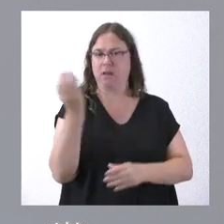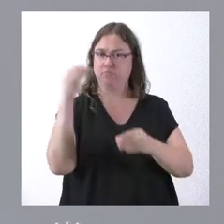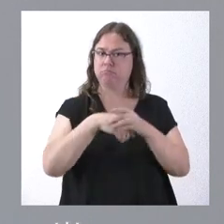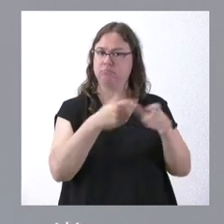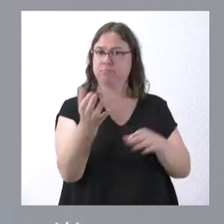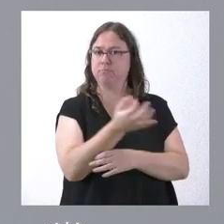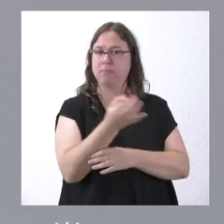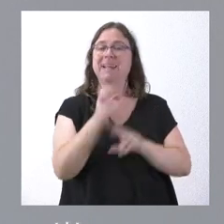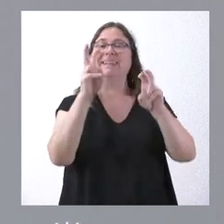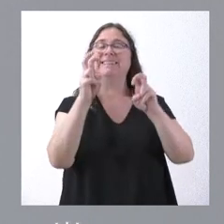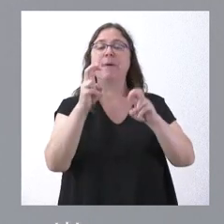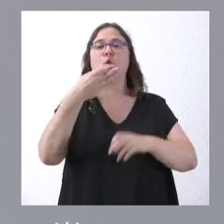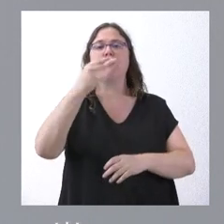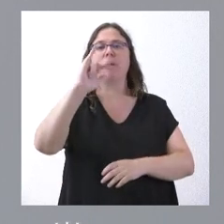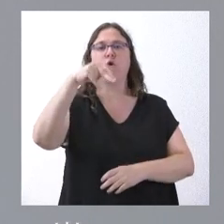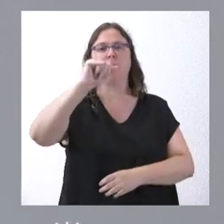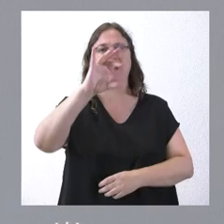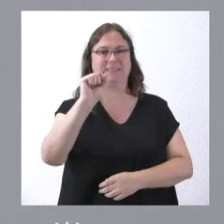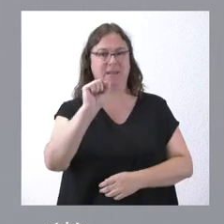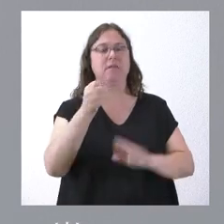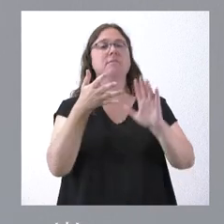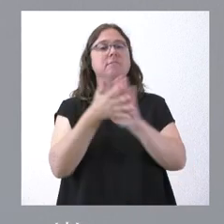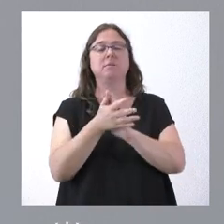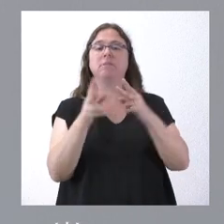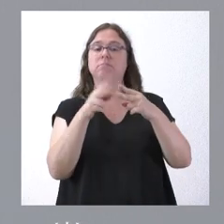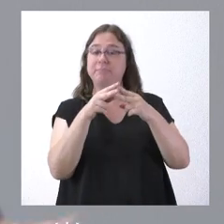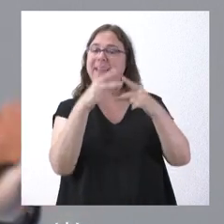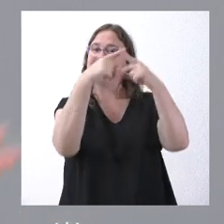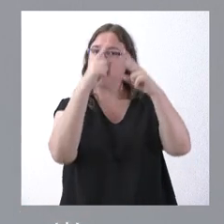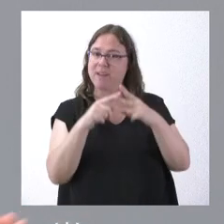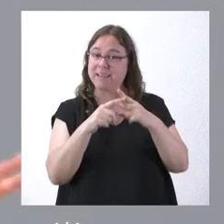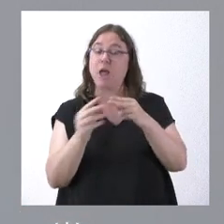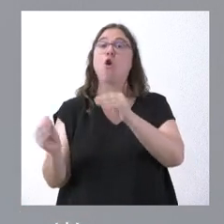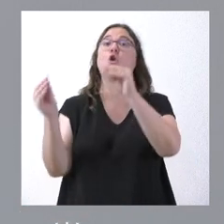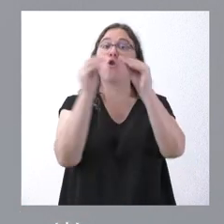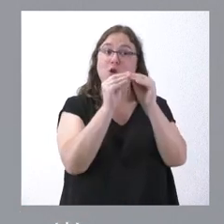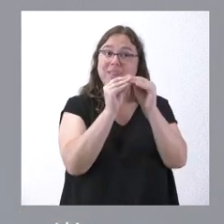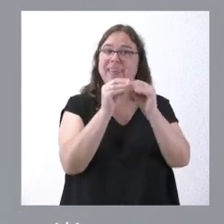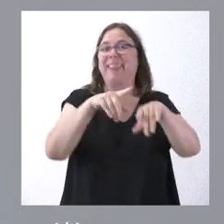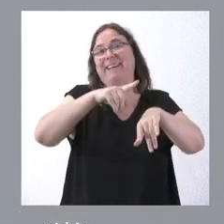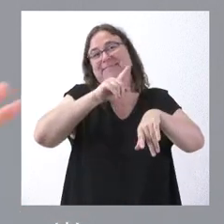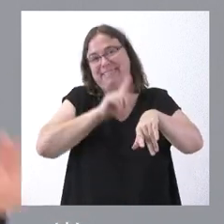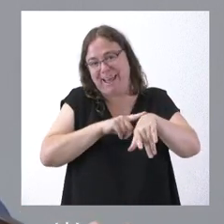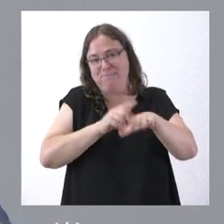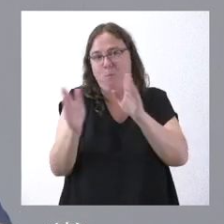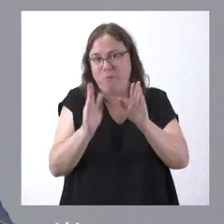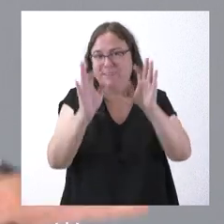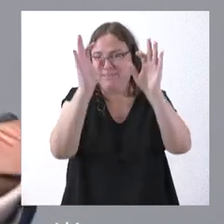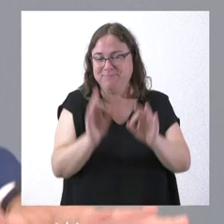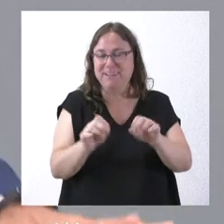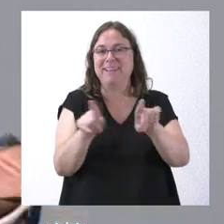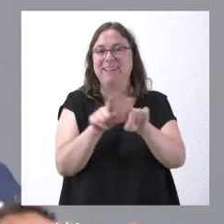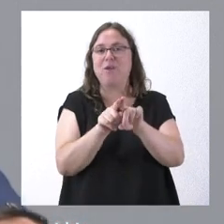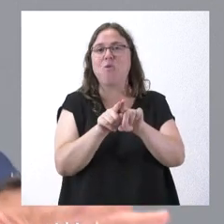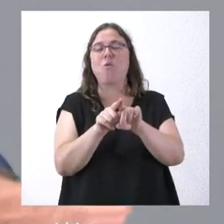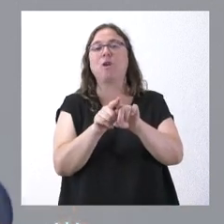que ver con los aspectos de biomasa. Por tanto, son dos líneas que son distintas, coinciden en el tiempo y en el espacio. Una es una financiación de